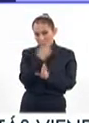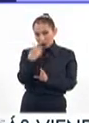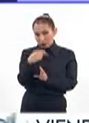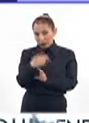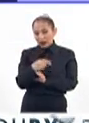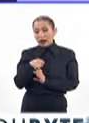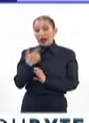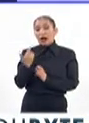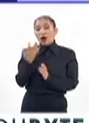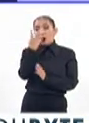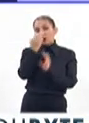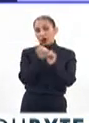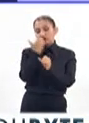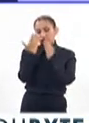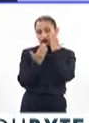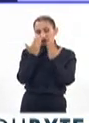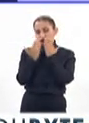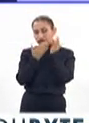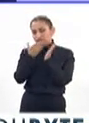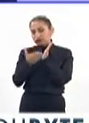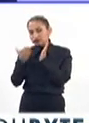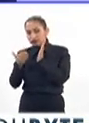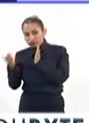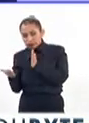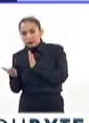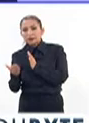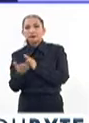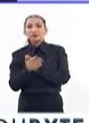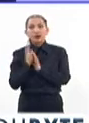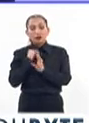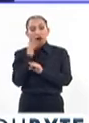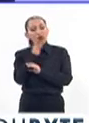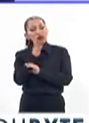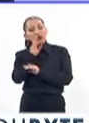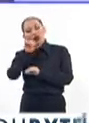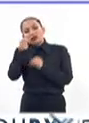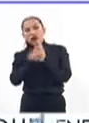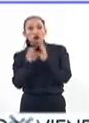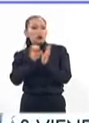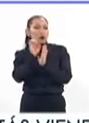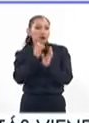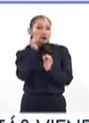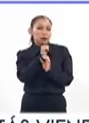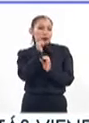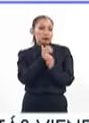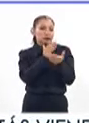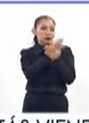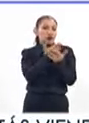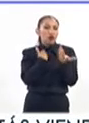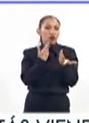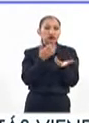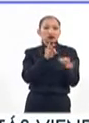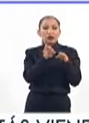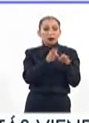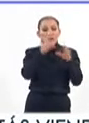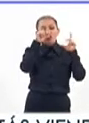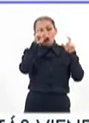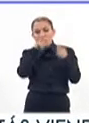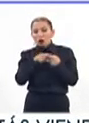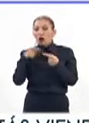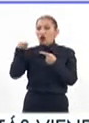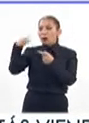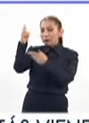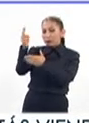pues 4 años de carrera y experimenté con otras cosas como todo el mundo. La verdad es que sí chambeé haciendo algo de